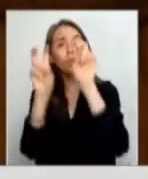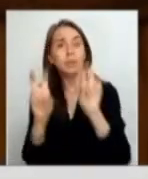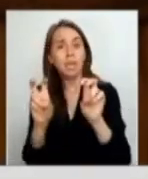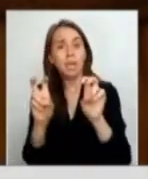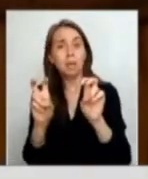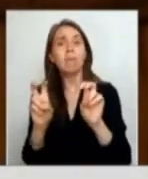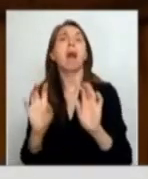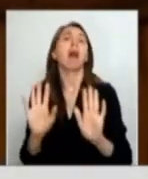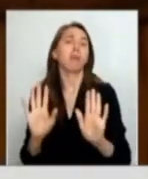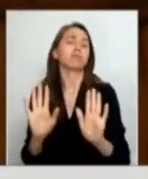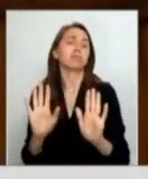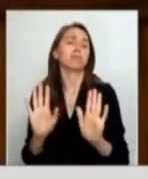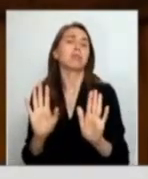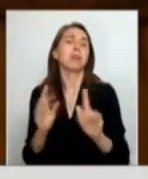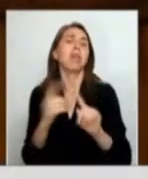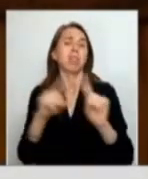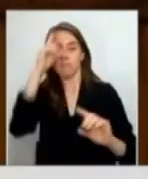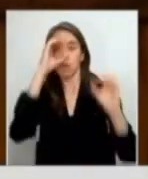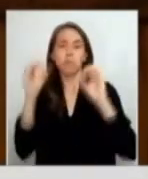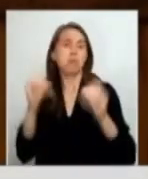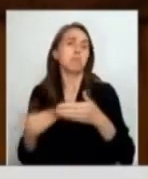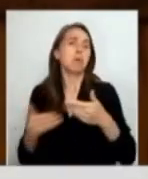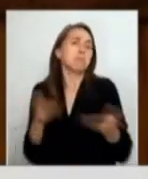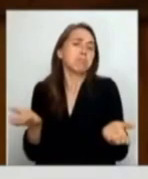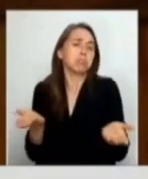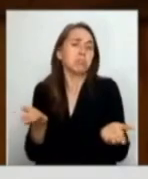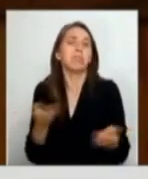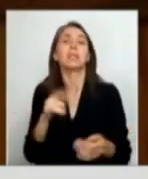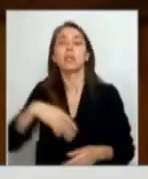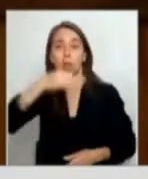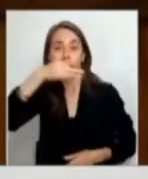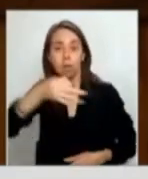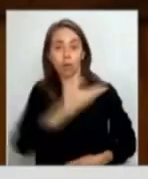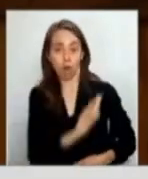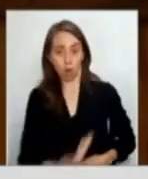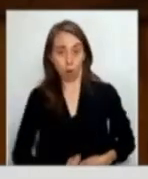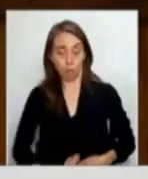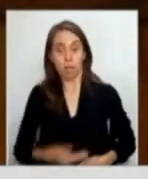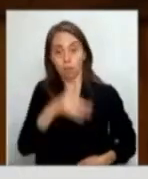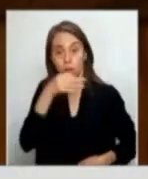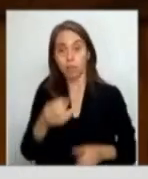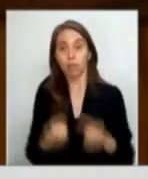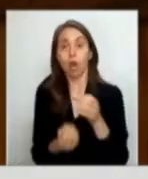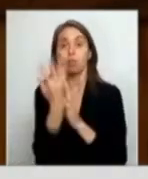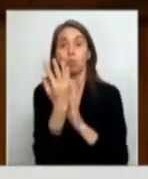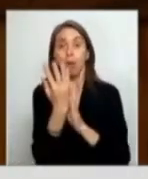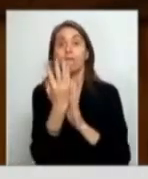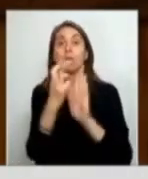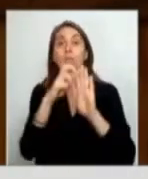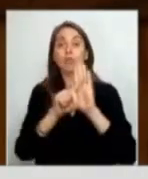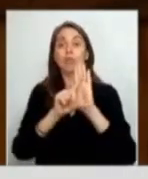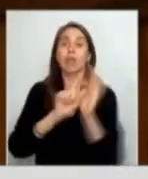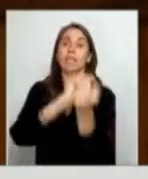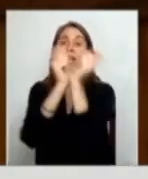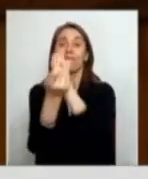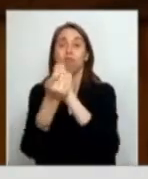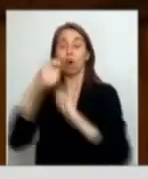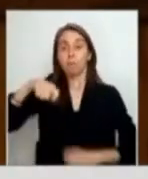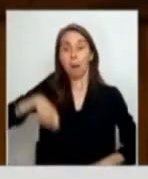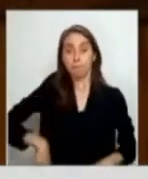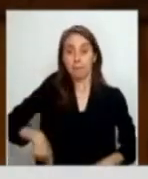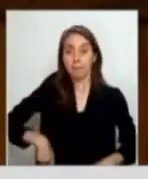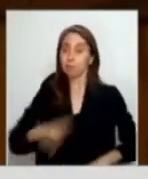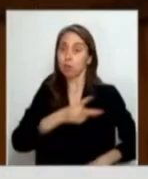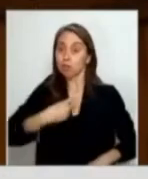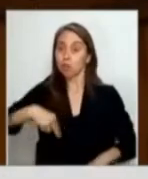diferencias. Por ejemplo, hemos dicho, y así el gobierno lo ha presentado, que en la nueva reforma de pensiones, para nosotros el sistema de